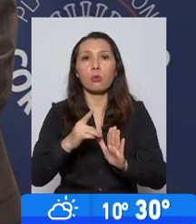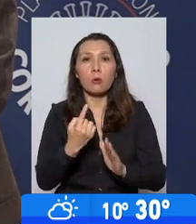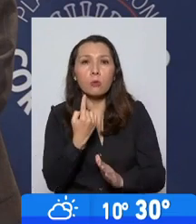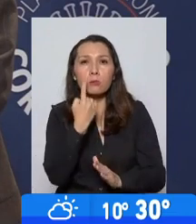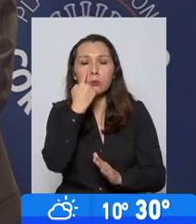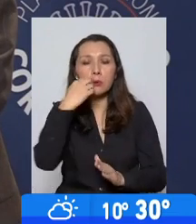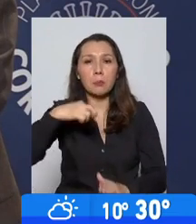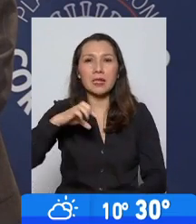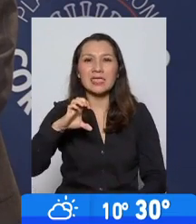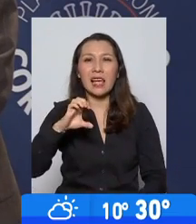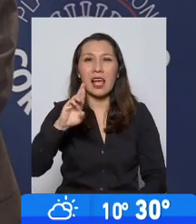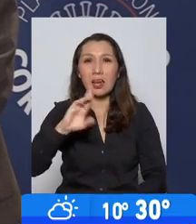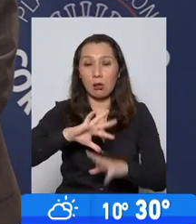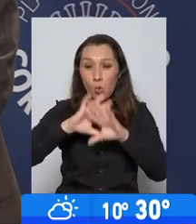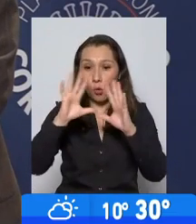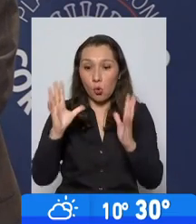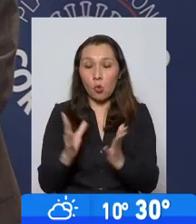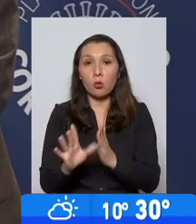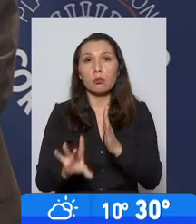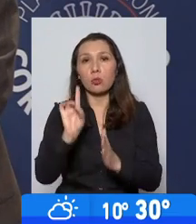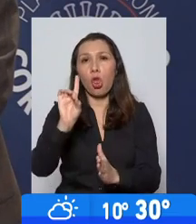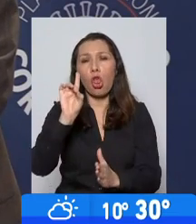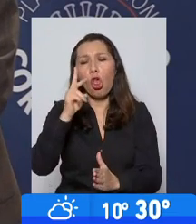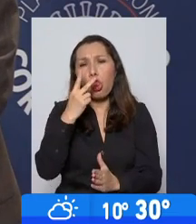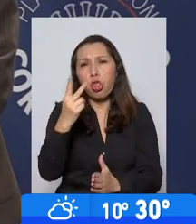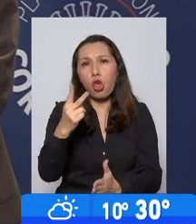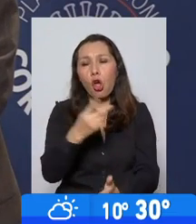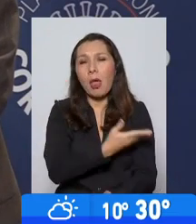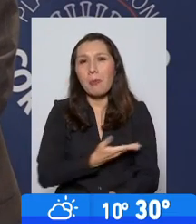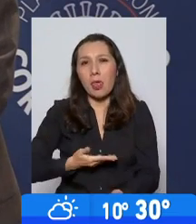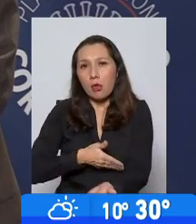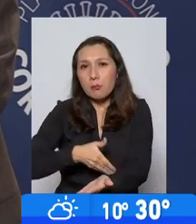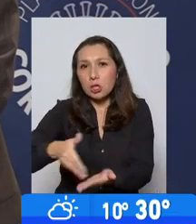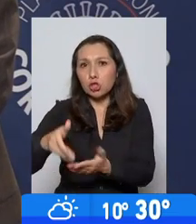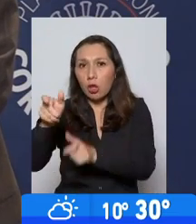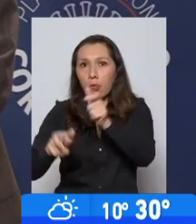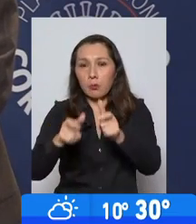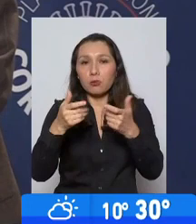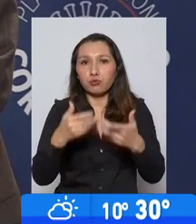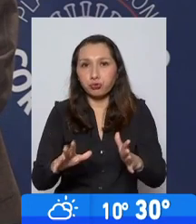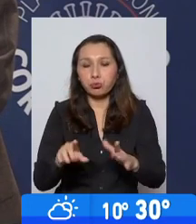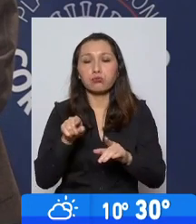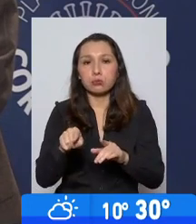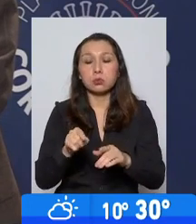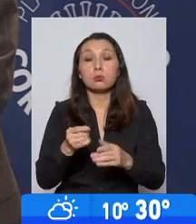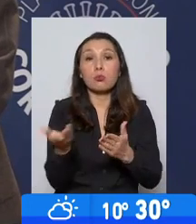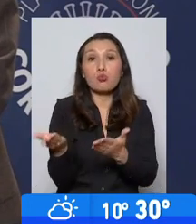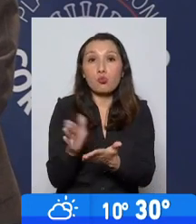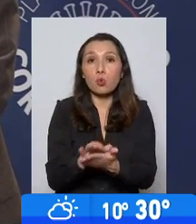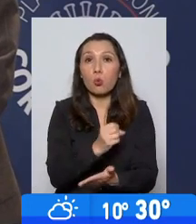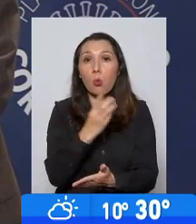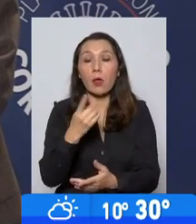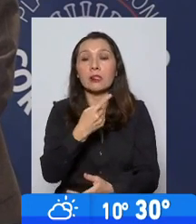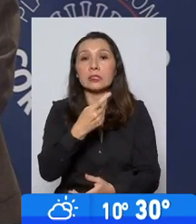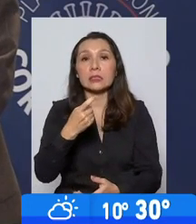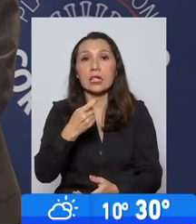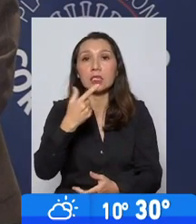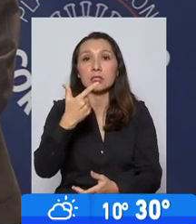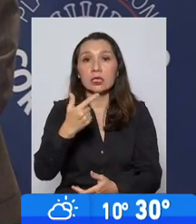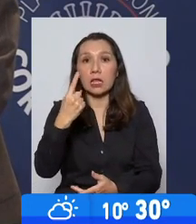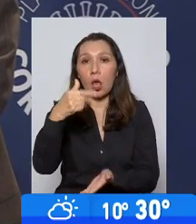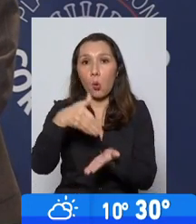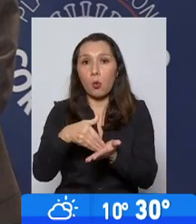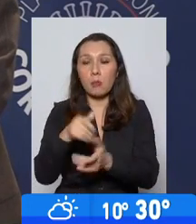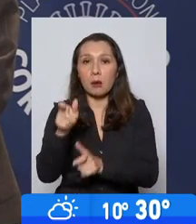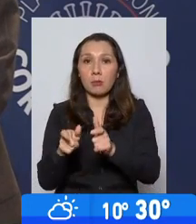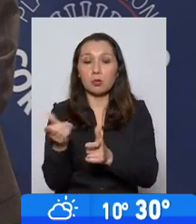en el mundo alcanza casi a los 2,5 millones de personas, de los cuales han fallecido 171.000,